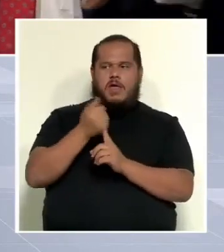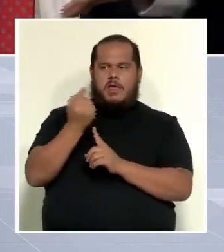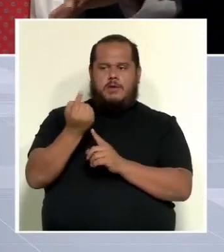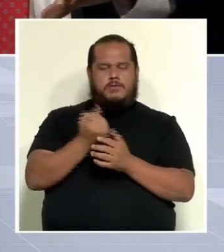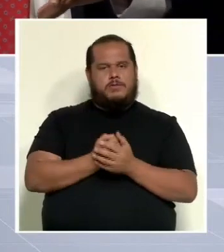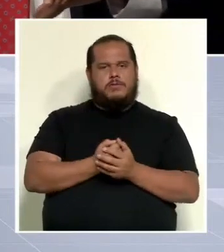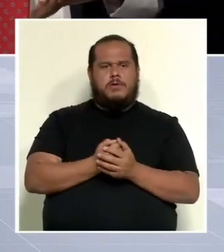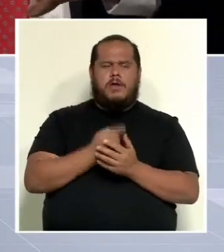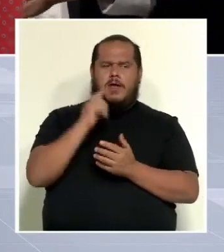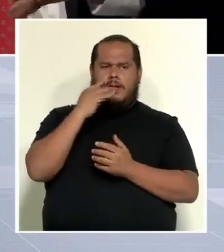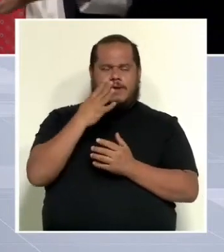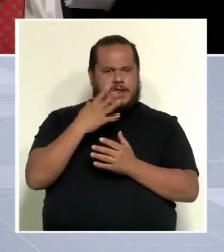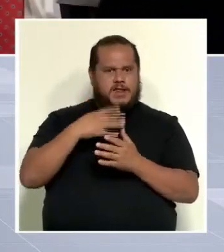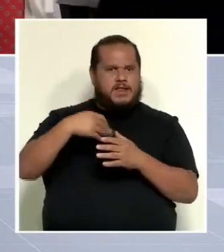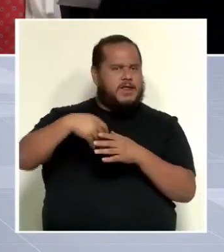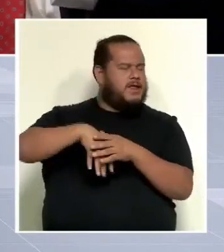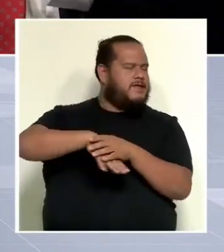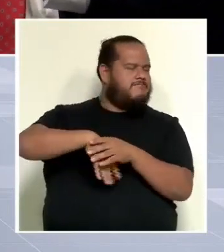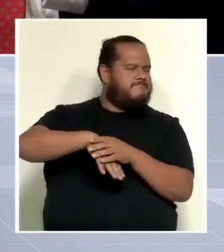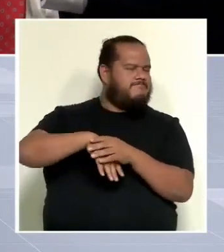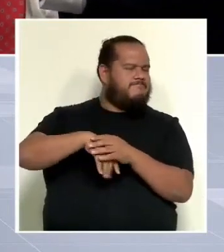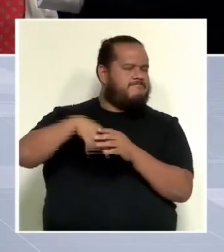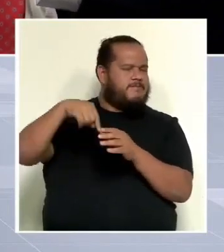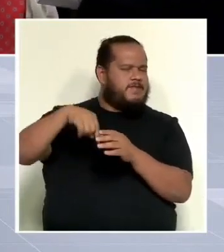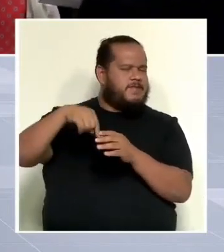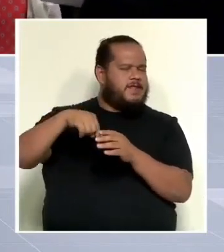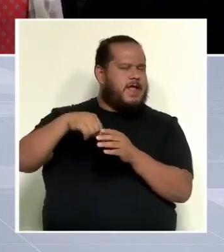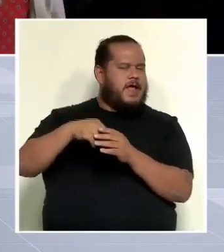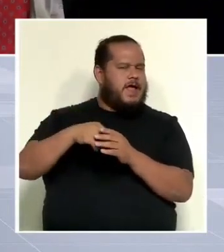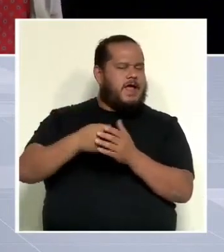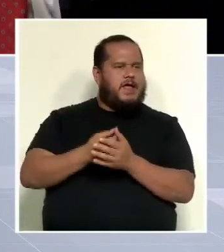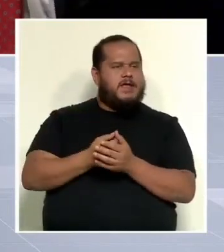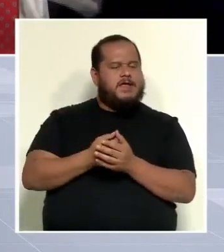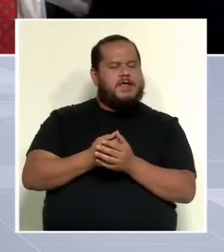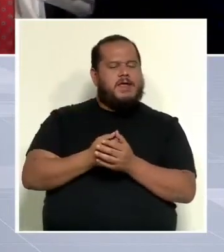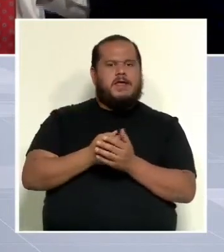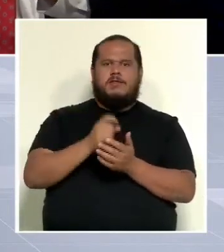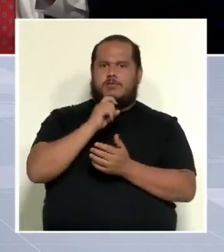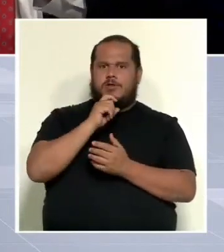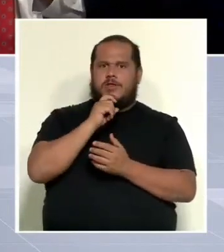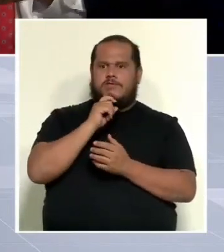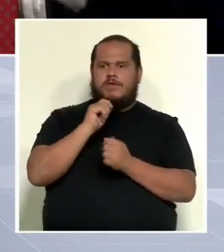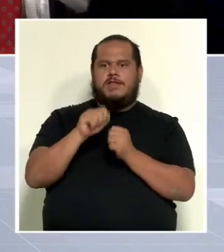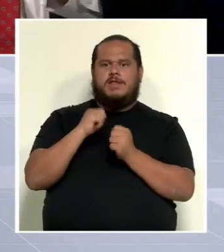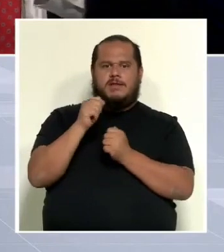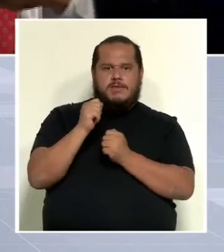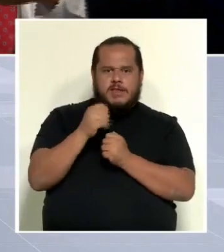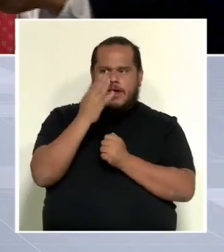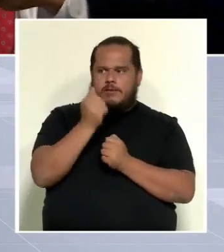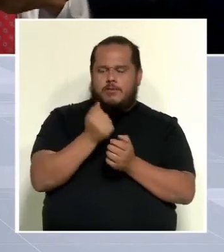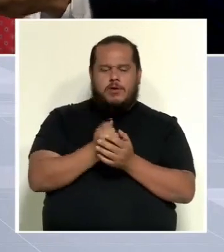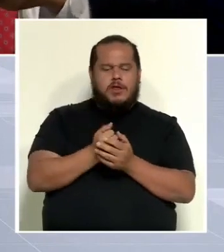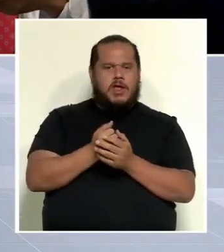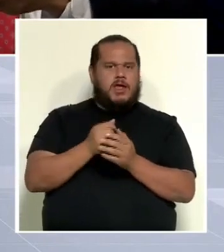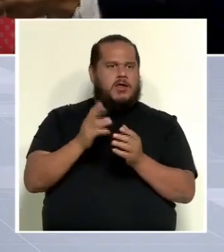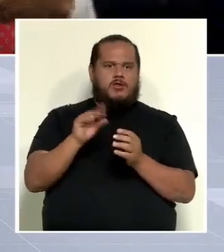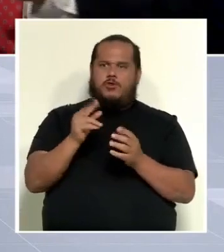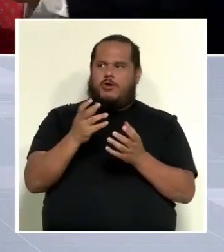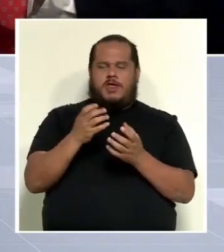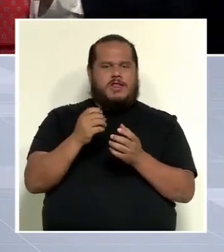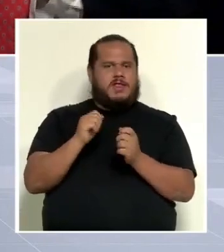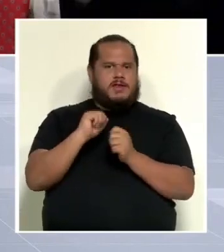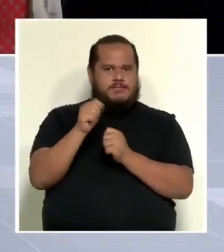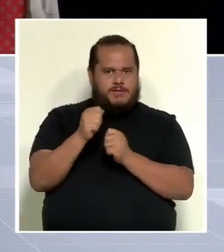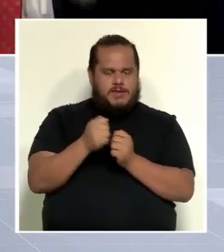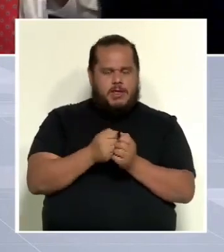que hay un estanque en el que es muy difícil pescar porque no quiere ser pescado.